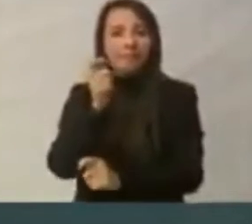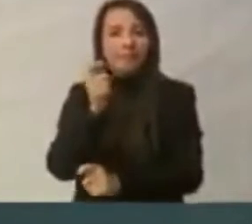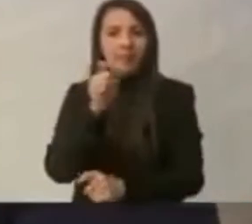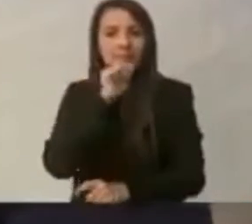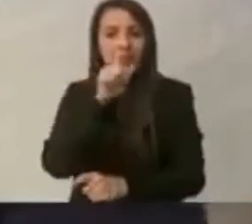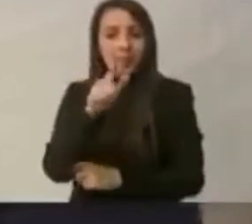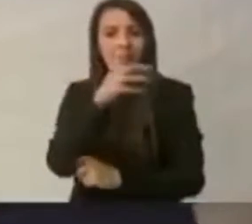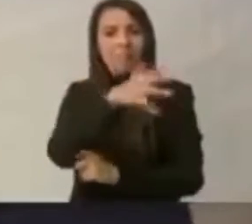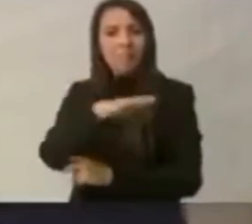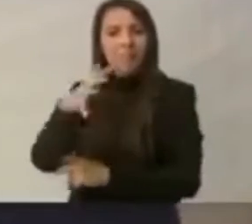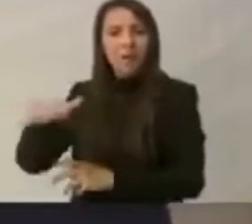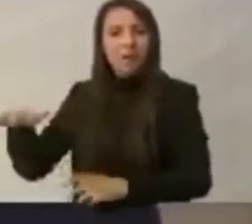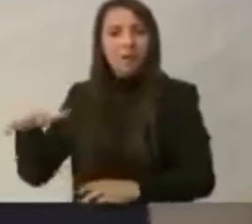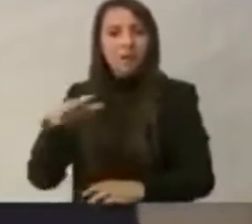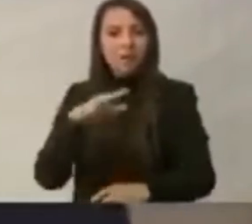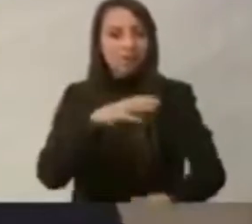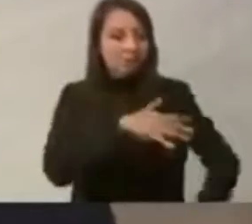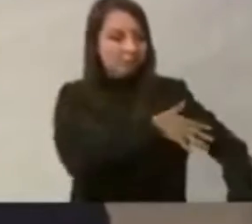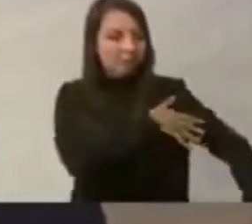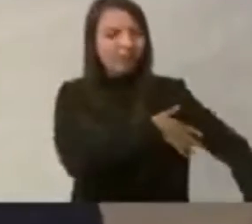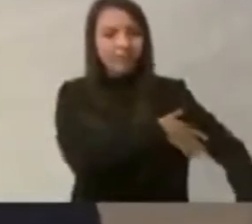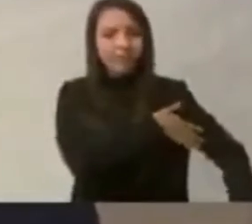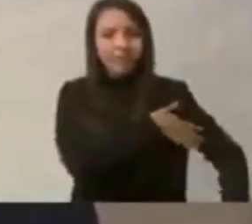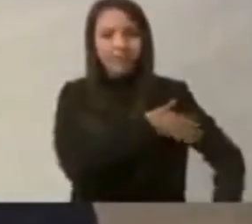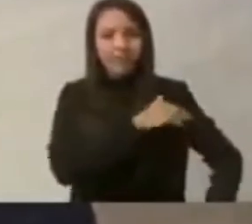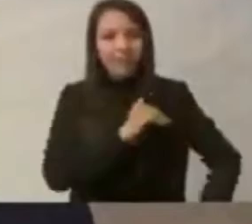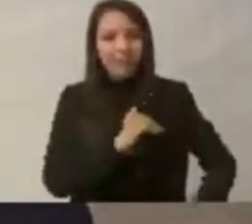Golfo de California.